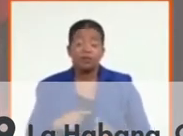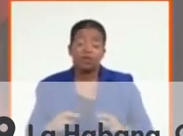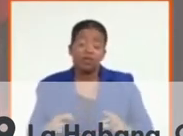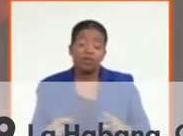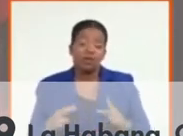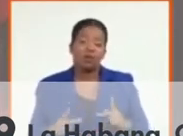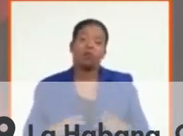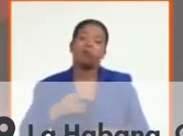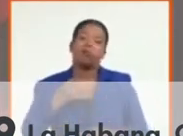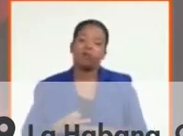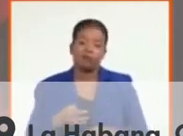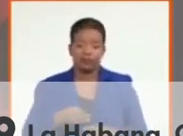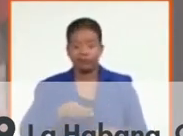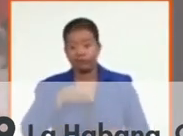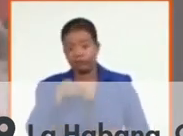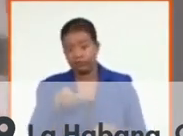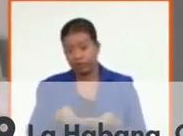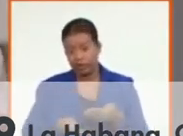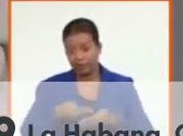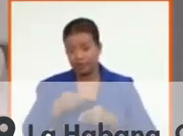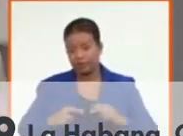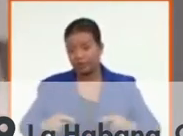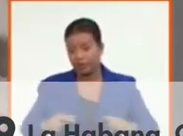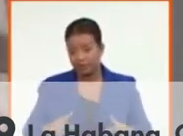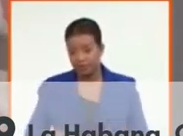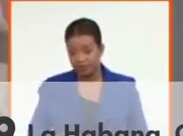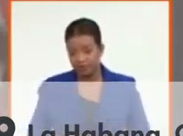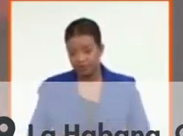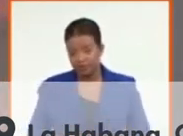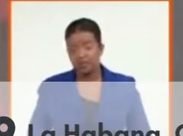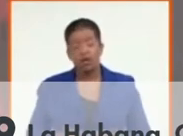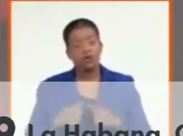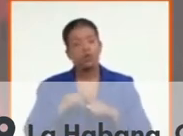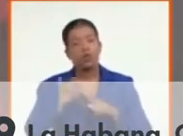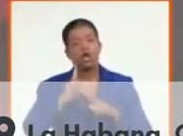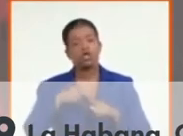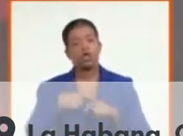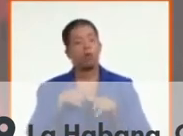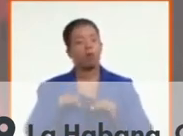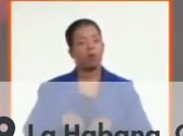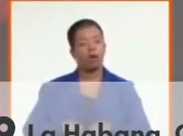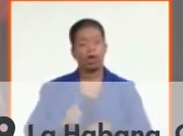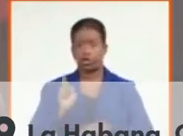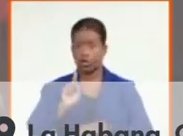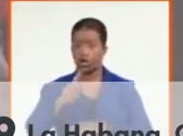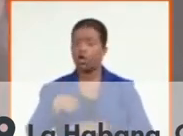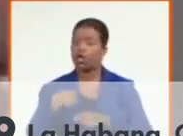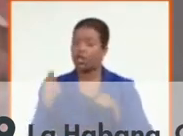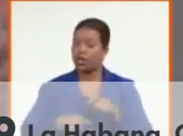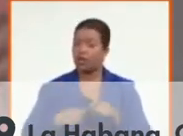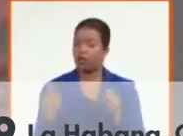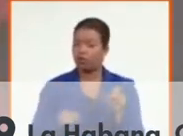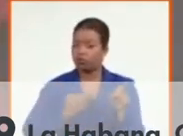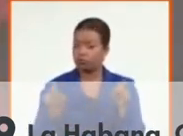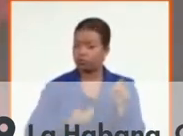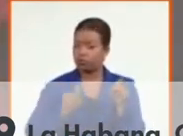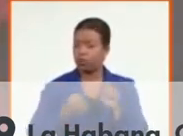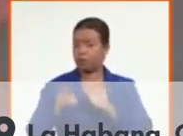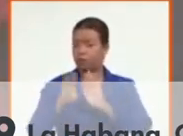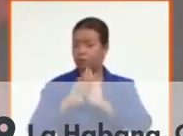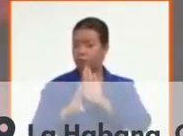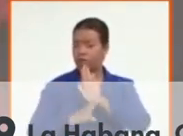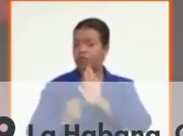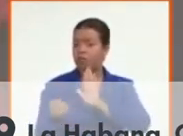al mismo espiral y eso no quiere decir que no haga hacer nada pues no solo tenemos que cambiar ya no tenemos que seguir con todas las medidas que habíamos aprobado